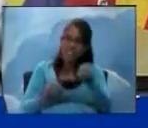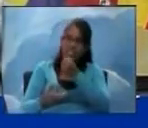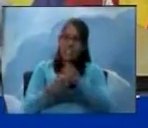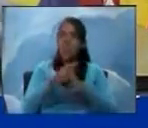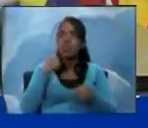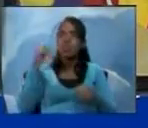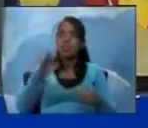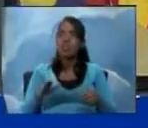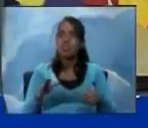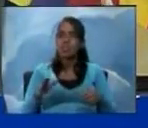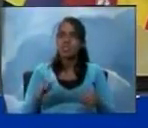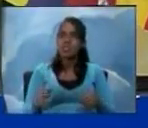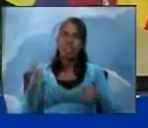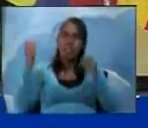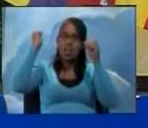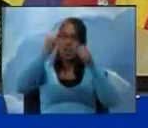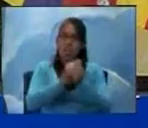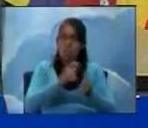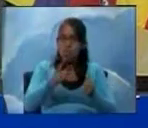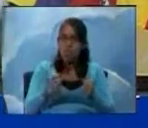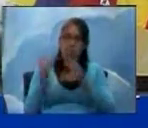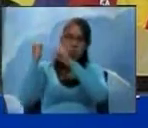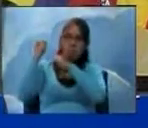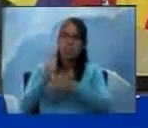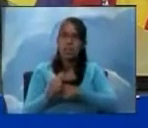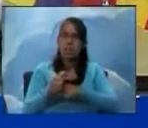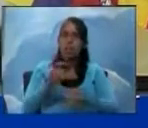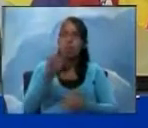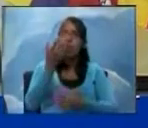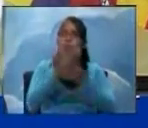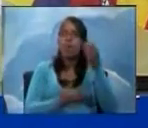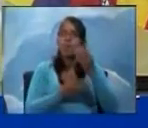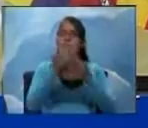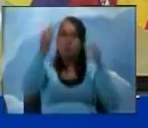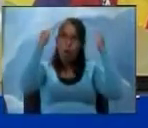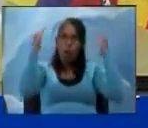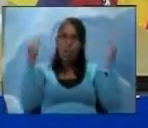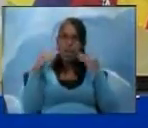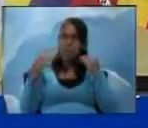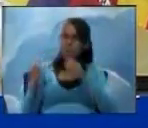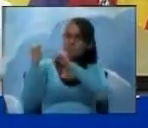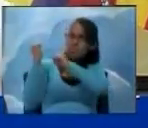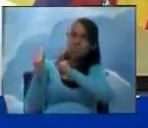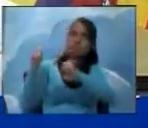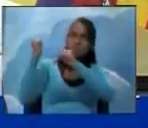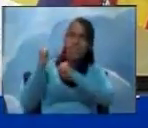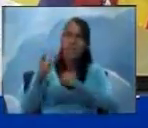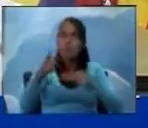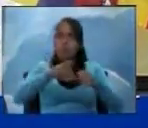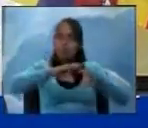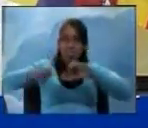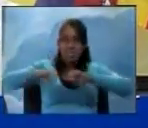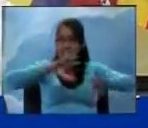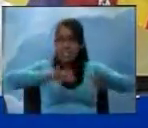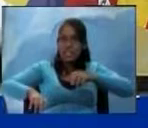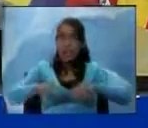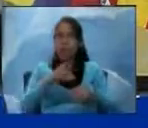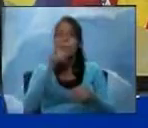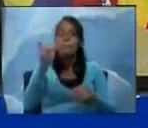muertos, salía con una pierna de muerto o el brazo o la cabeza aquí debajo del brazo como un balón de